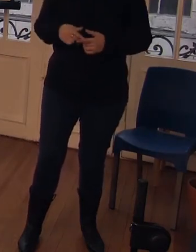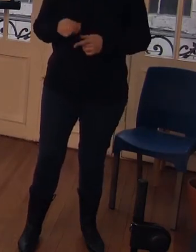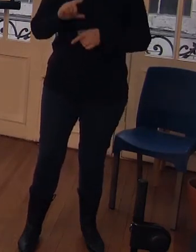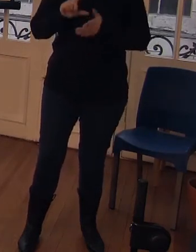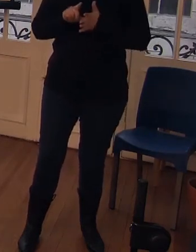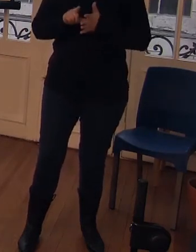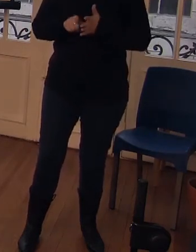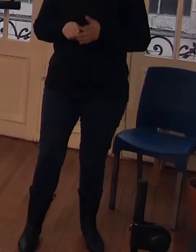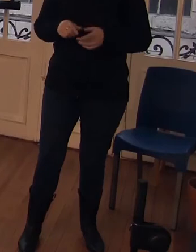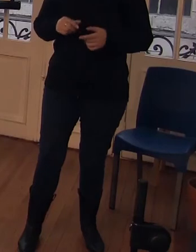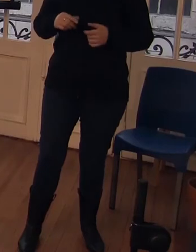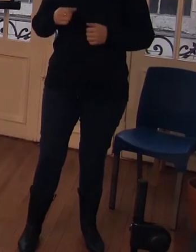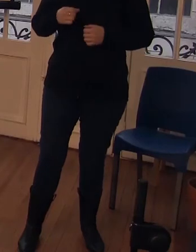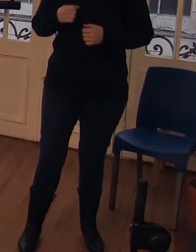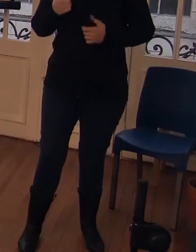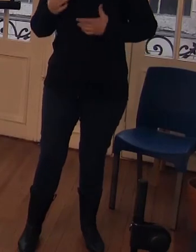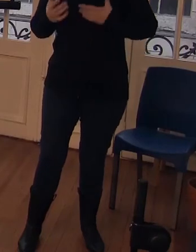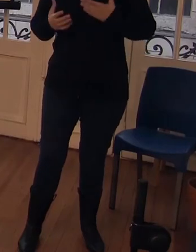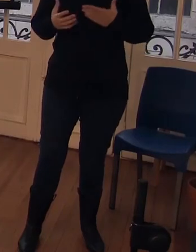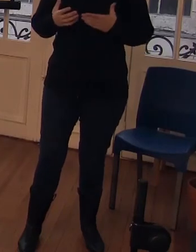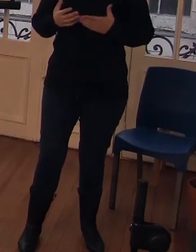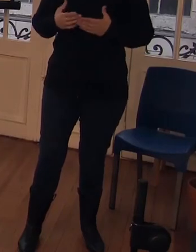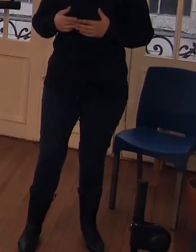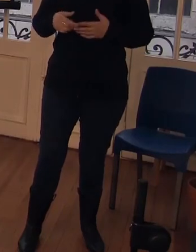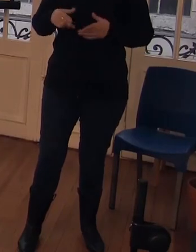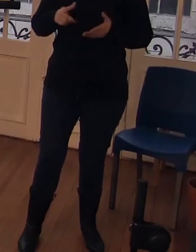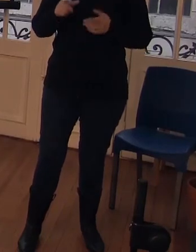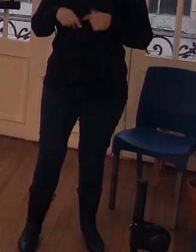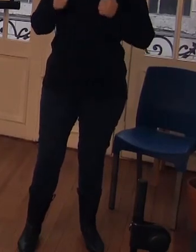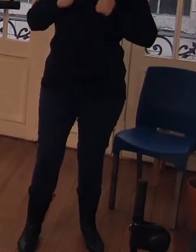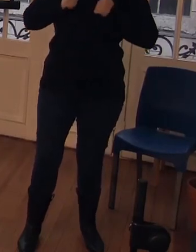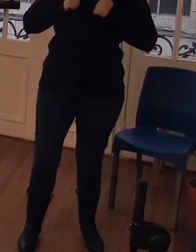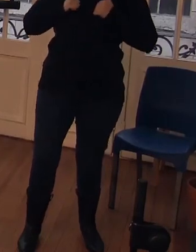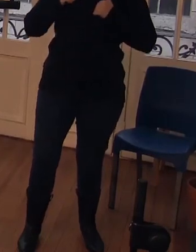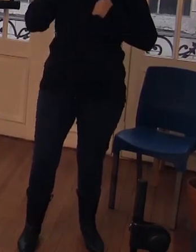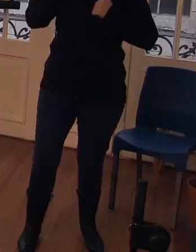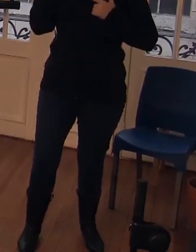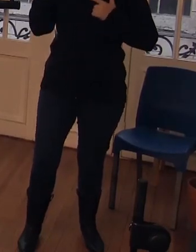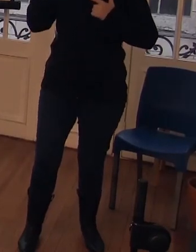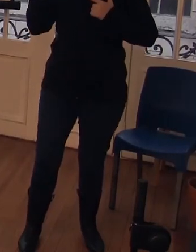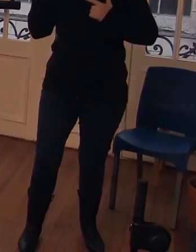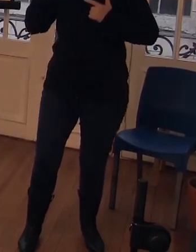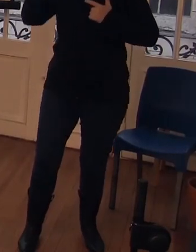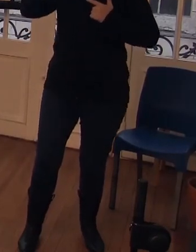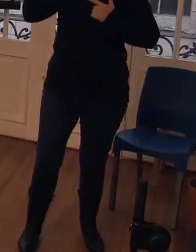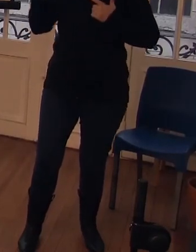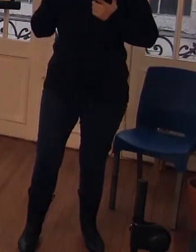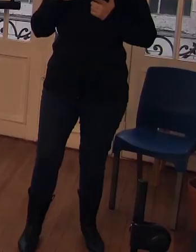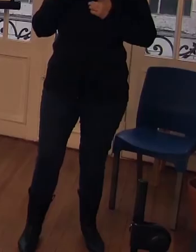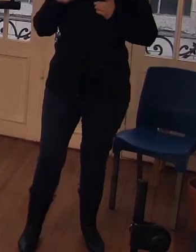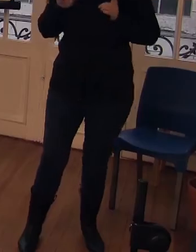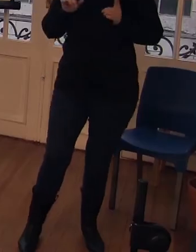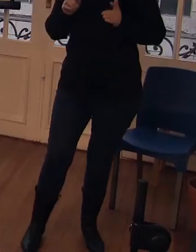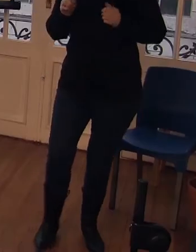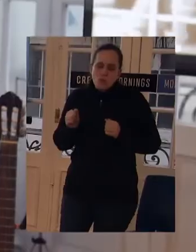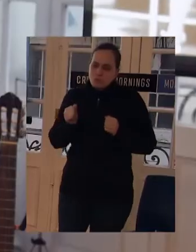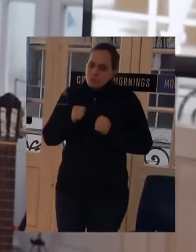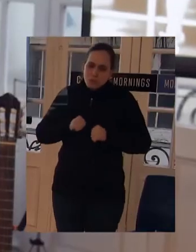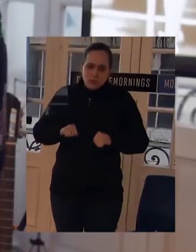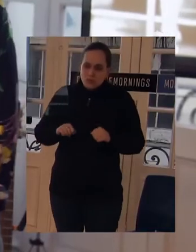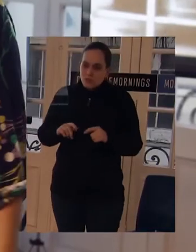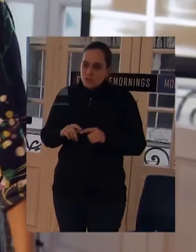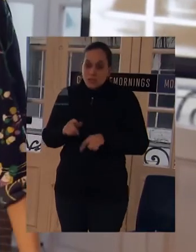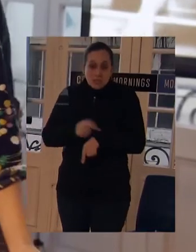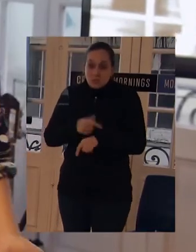sea, no me podía dar el lujo de estar, de echarme y pensar, y bueno, a ver cómo quiero resolver esto. No, no tenía tiempo.